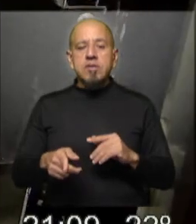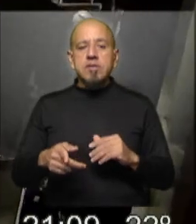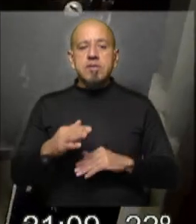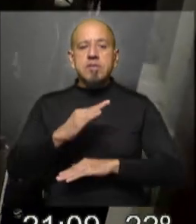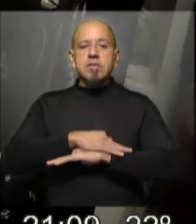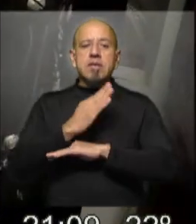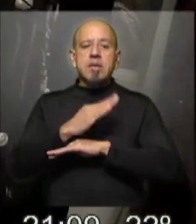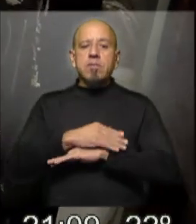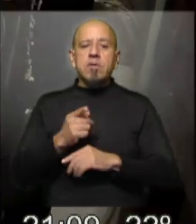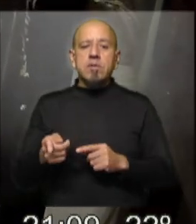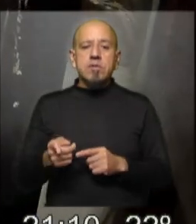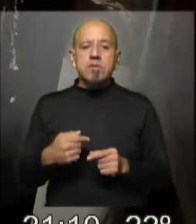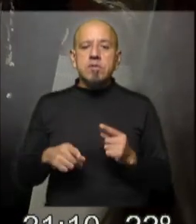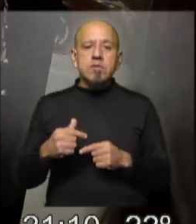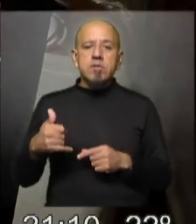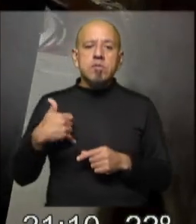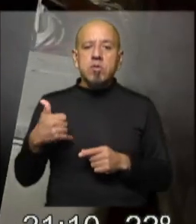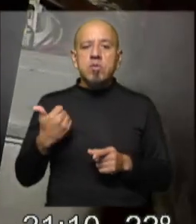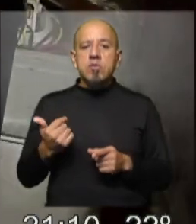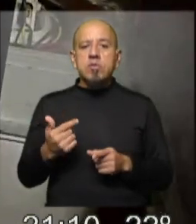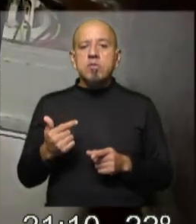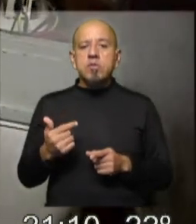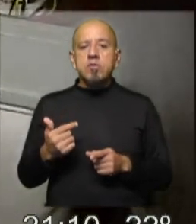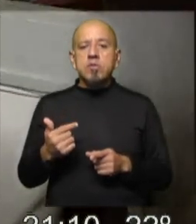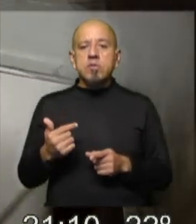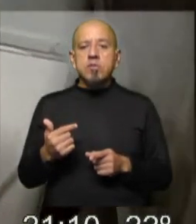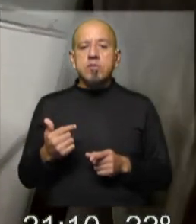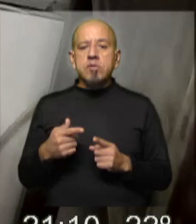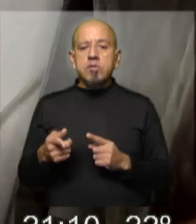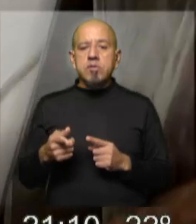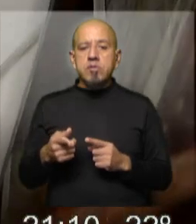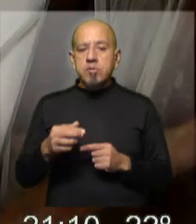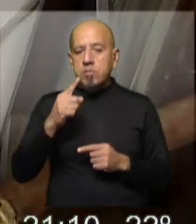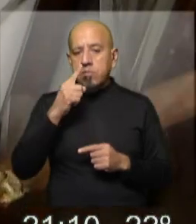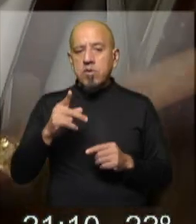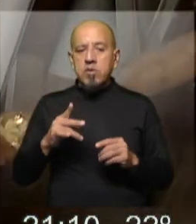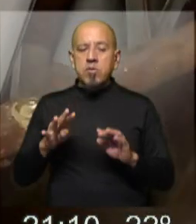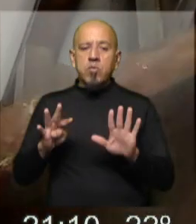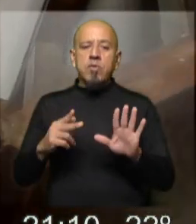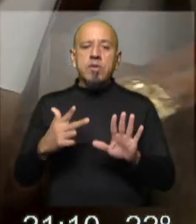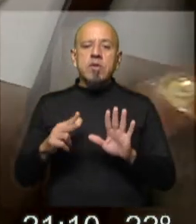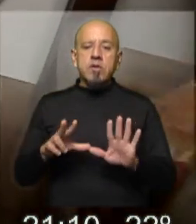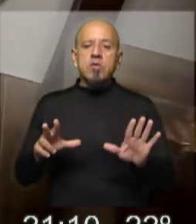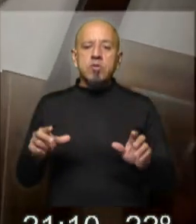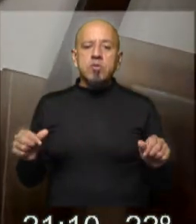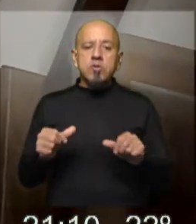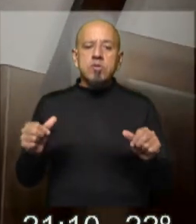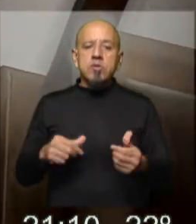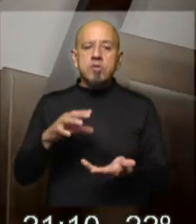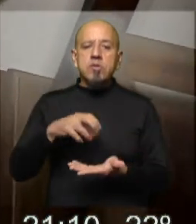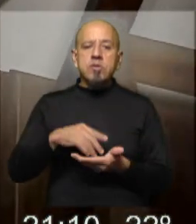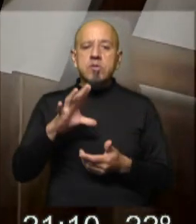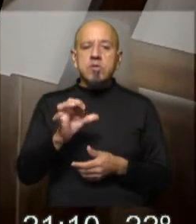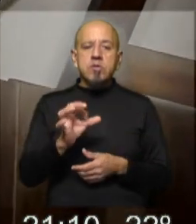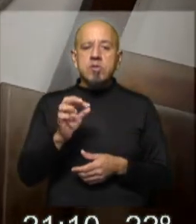Visionario. Exacto, y es joven, muy joven. Y después está, en el 38 se hizo el estudio de Sondor, se